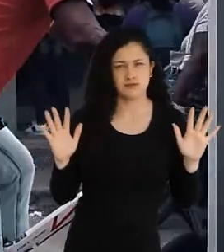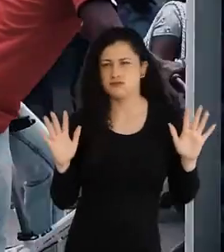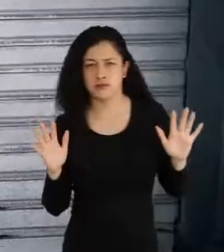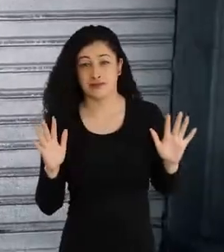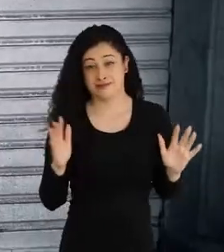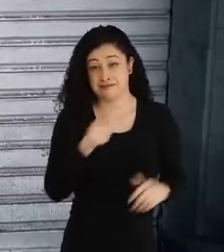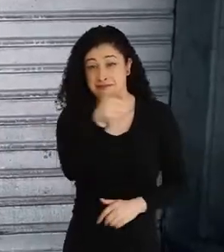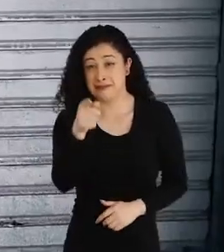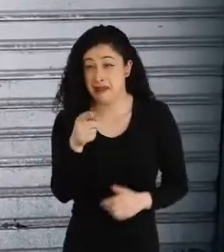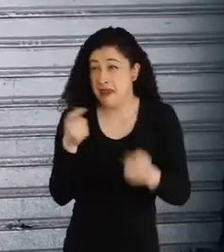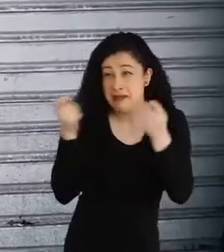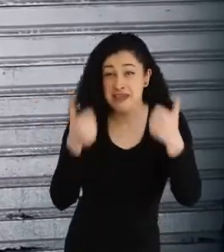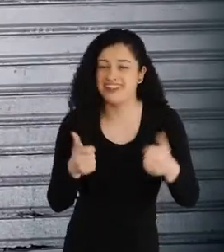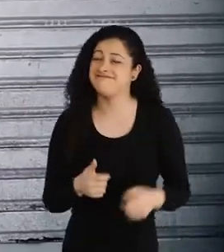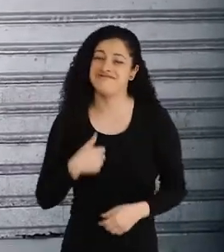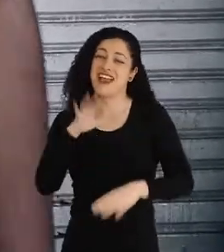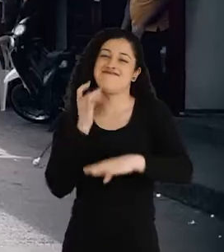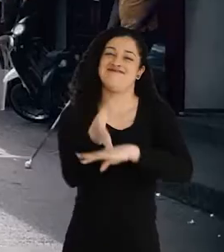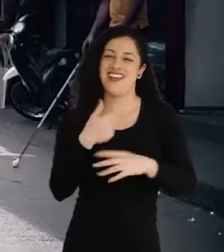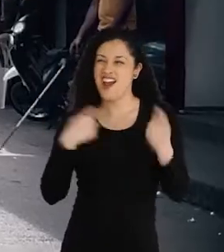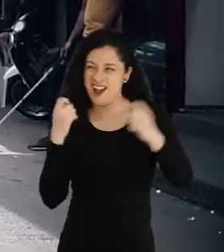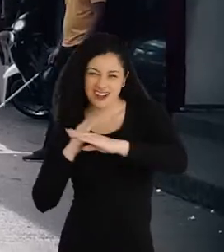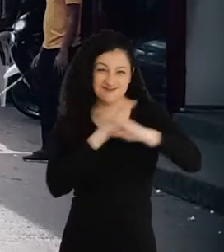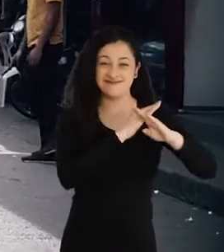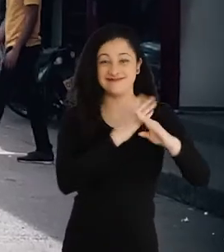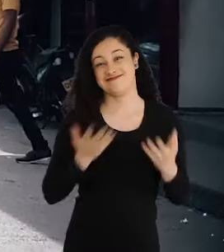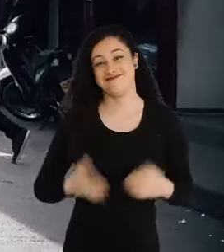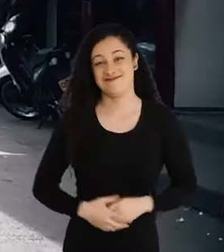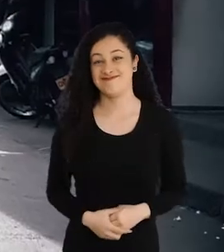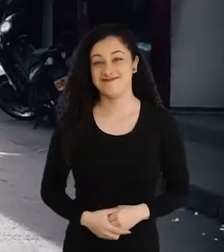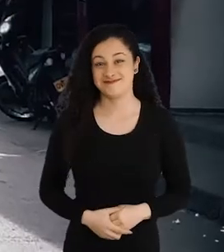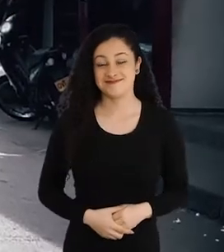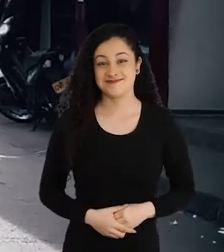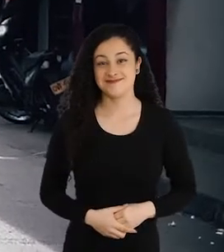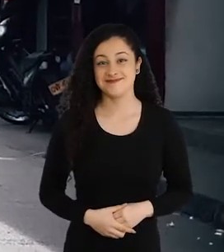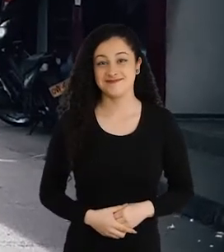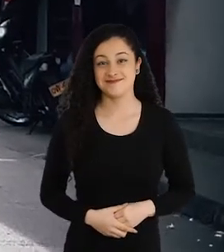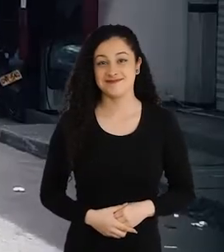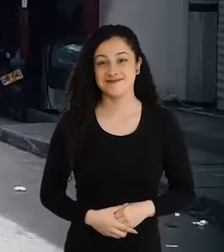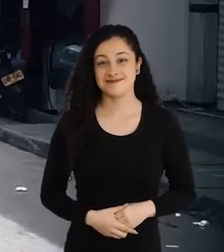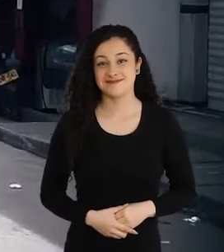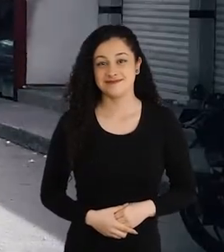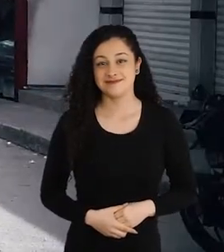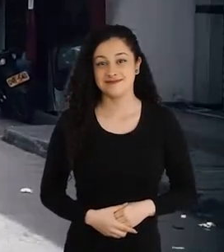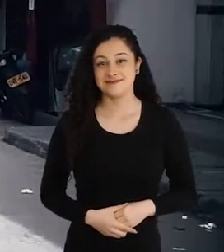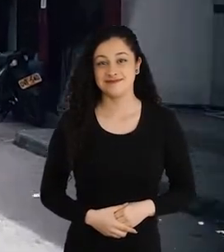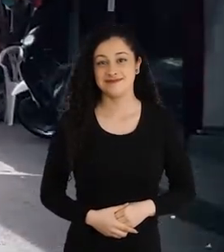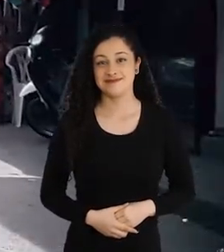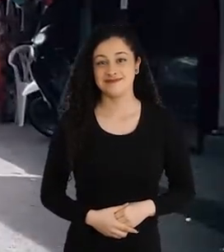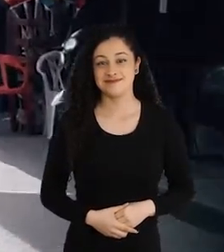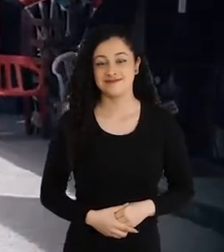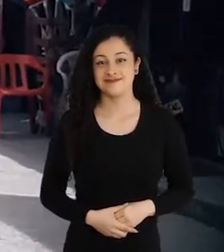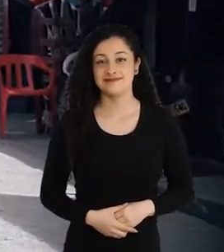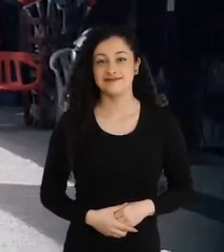torpe. Juan B. toma su bastón y cruza la calle. Un anciano recicla las cajas en las que el hombre de la bicicleta cayó.